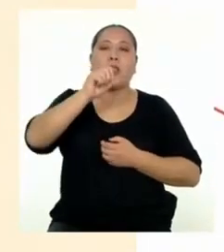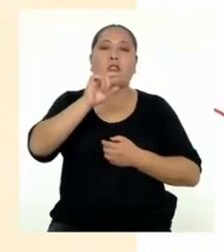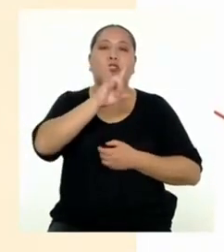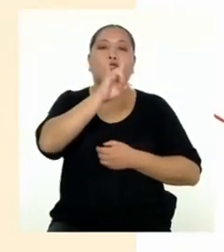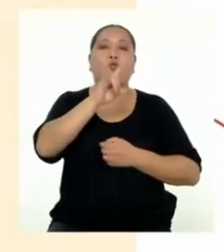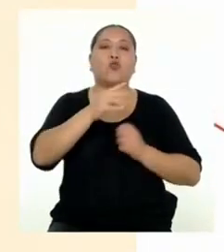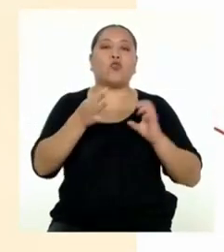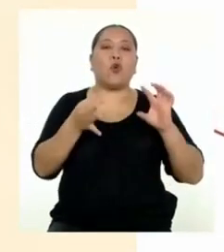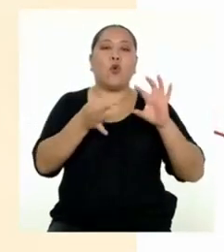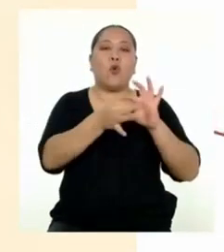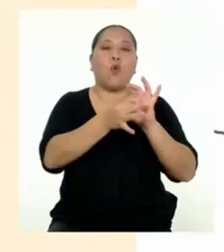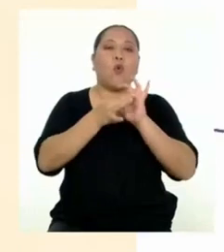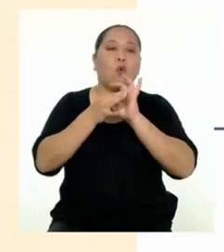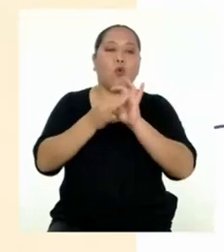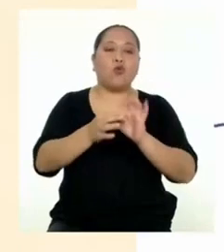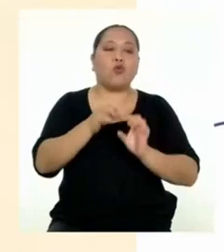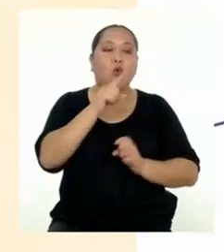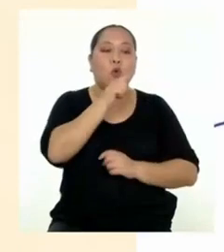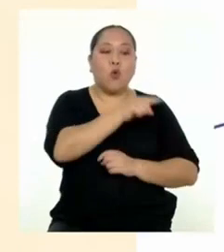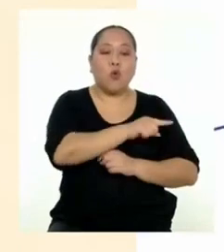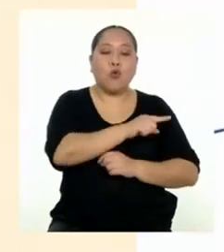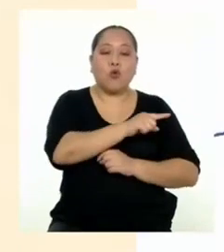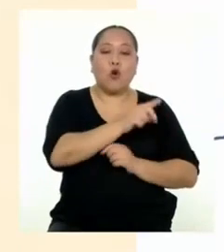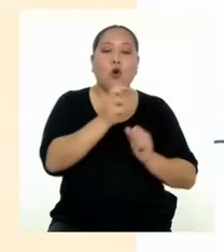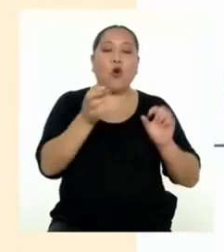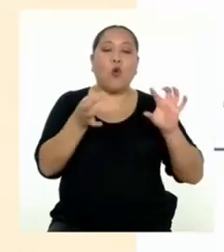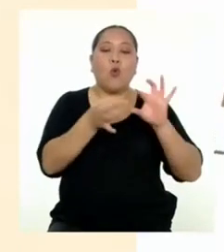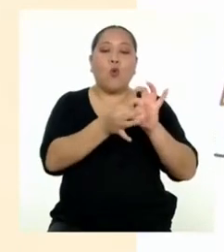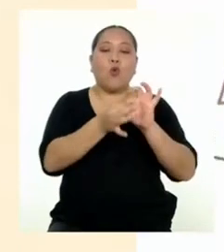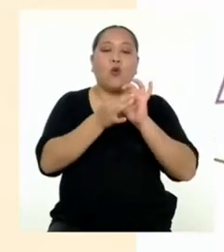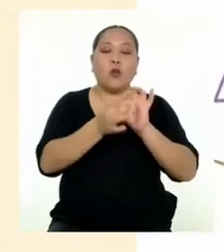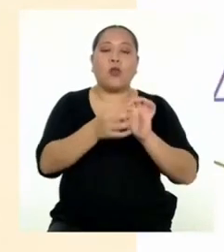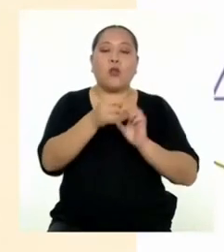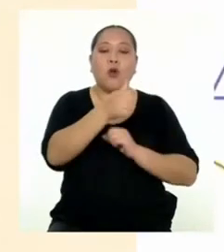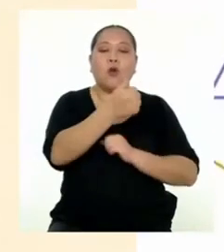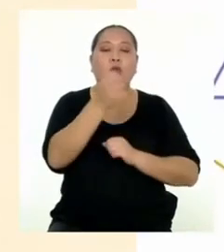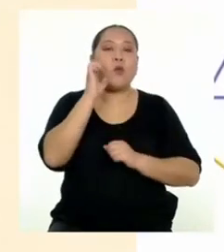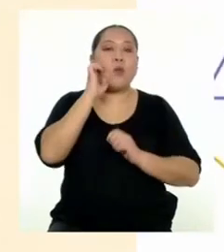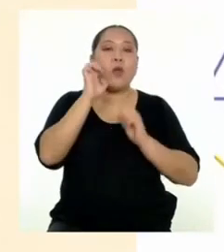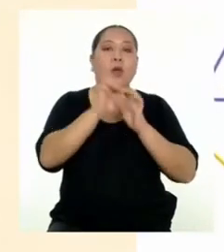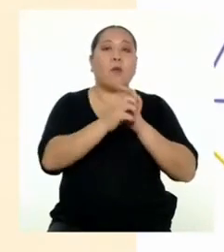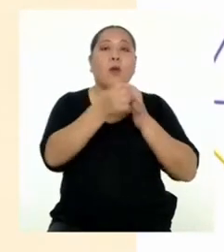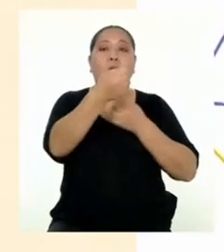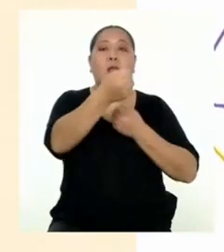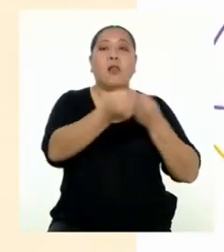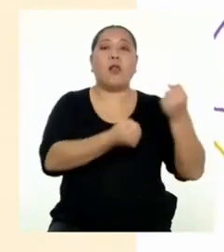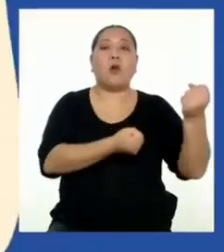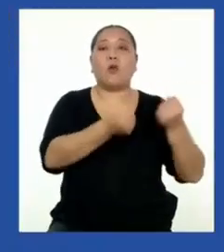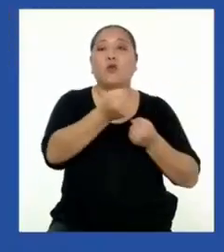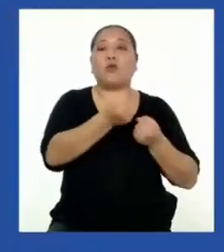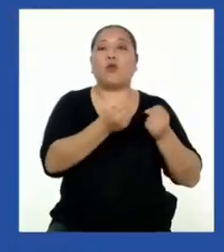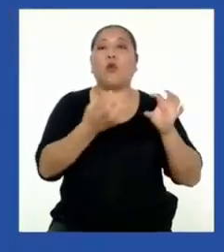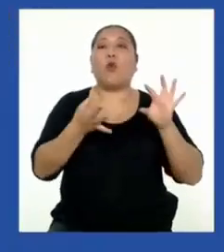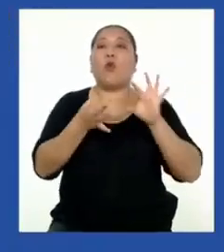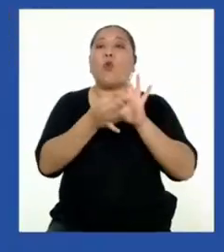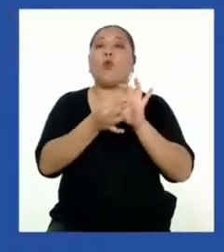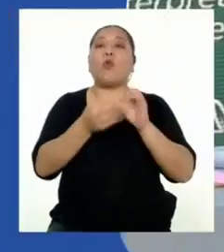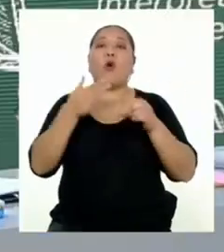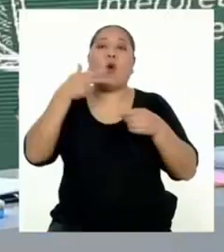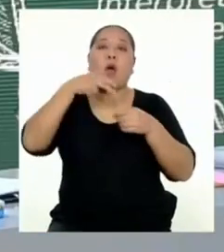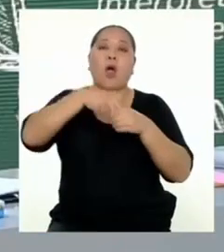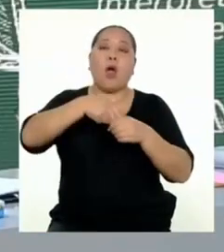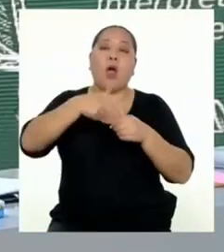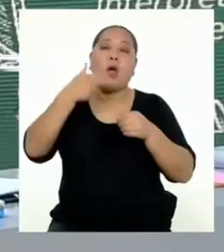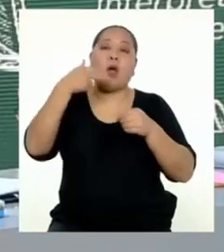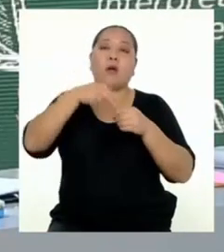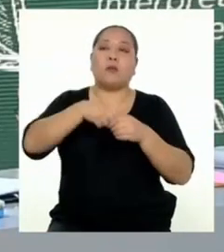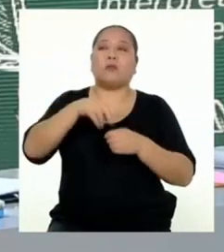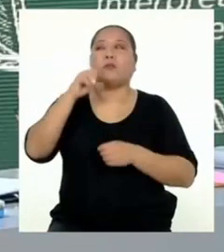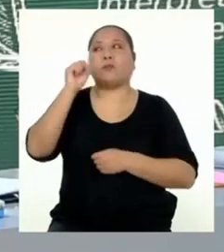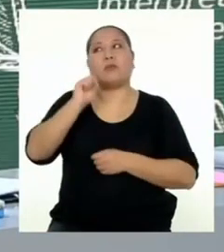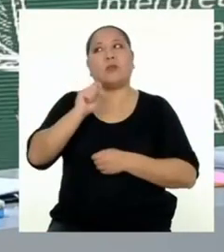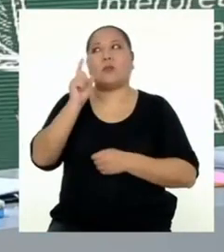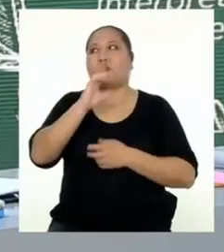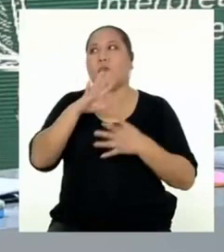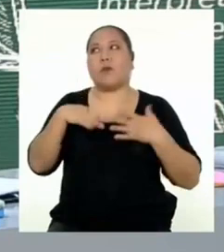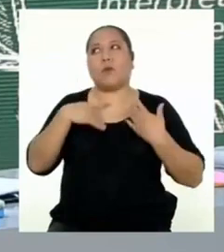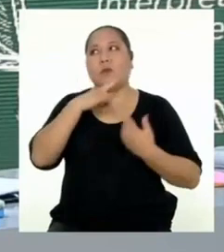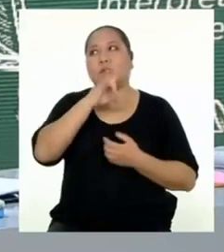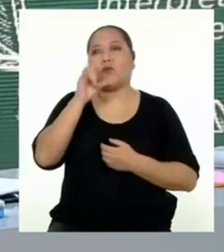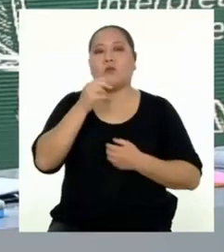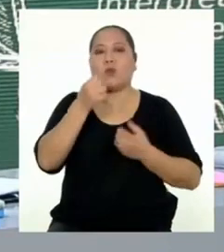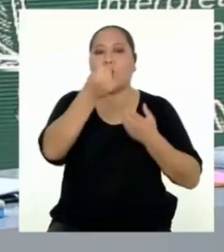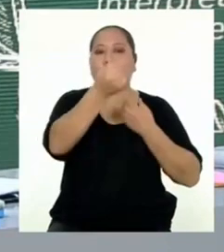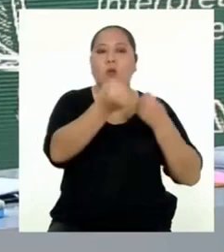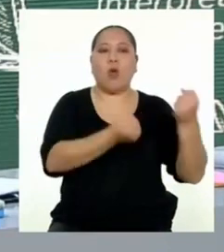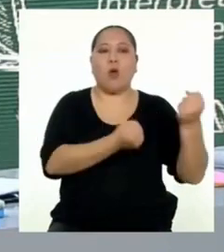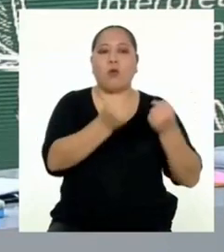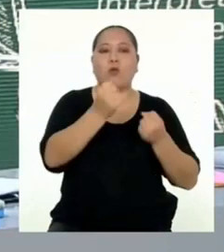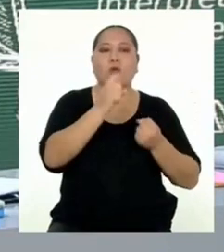que el consumo de uno implica el otro. Por ejemplo, un automóvil y la gasolina. Claro, no podemos usar